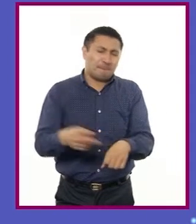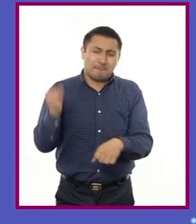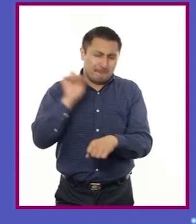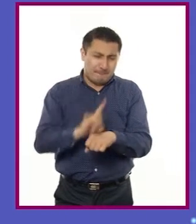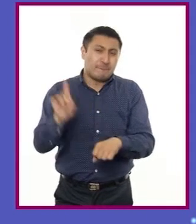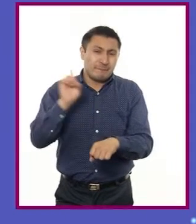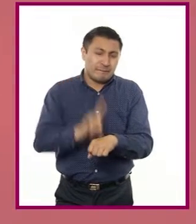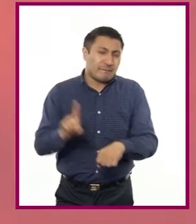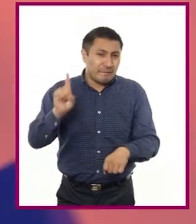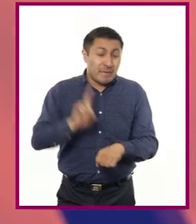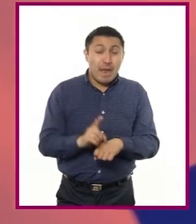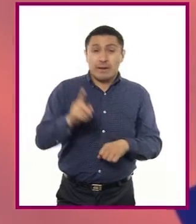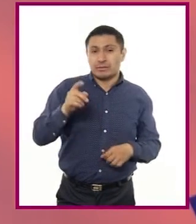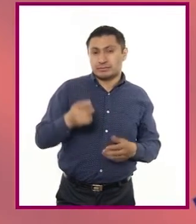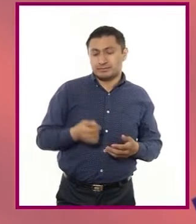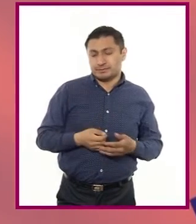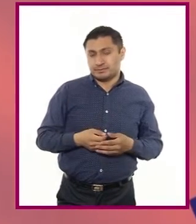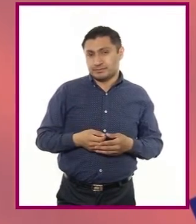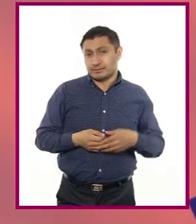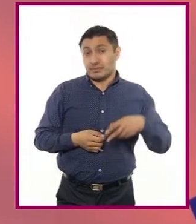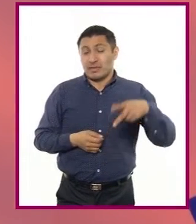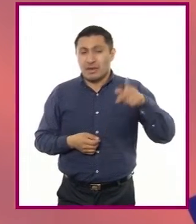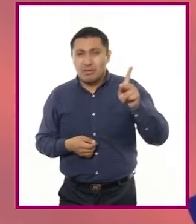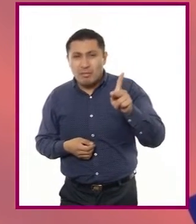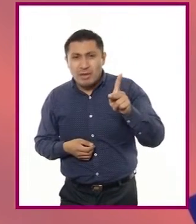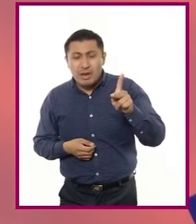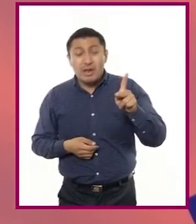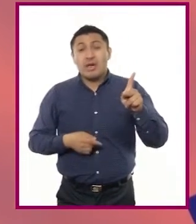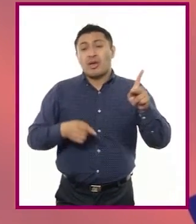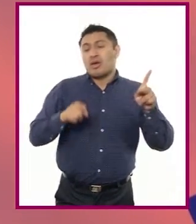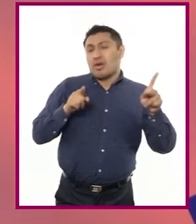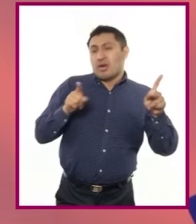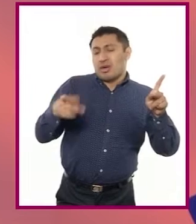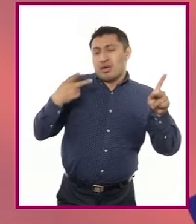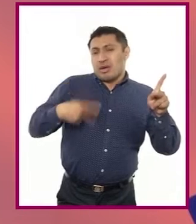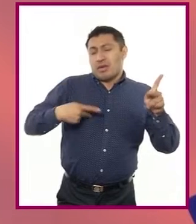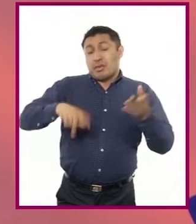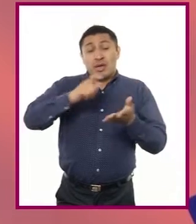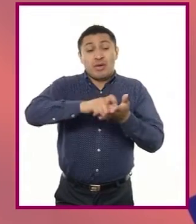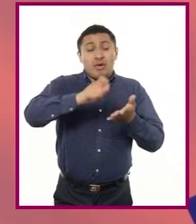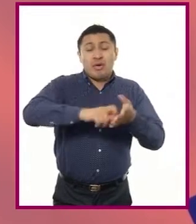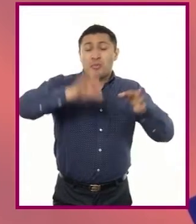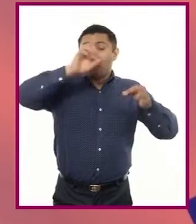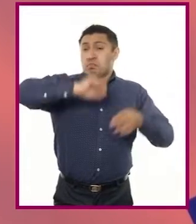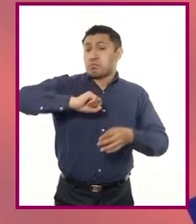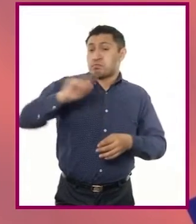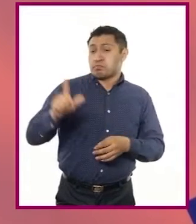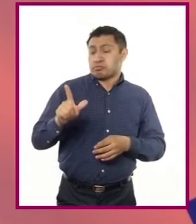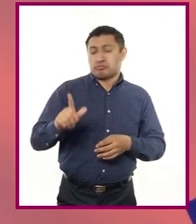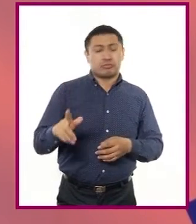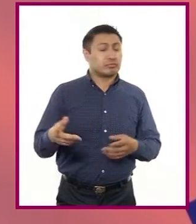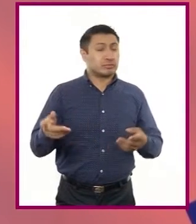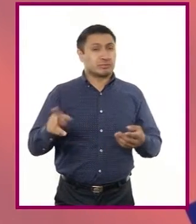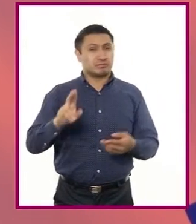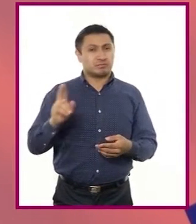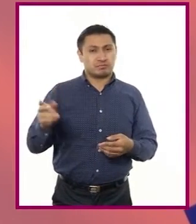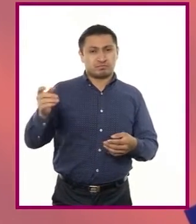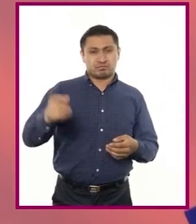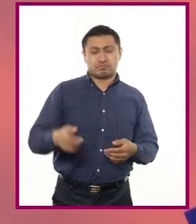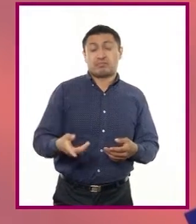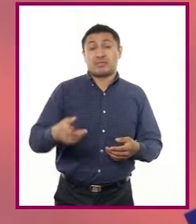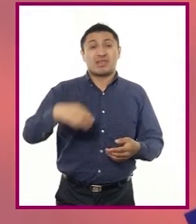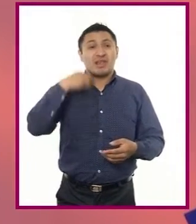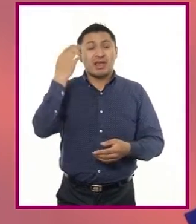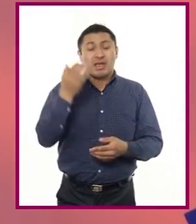cotidiana. Pero, ¿qué sucede cuando un escritor o un académico de cualquier disciplina desea llegar a los